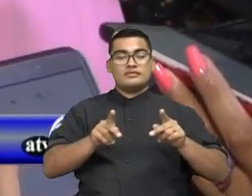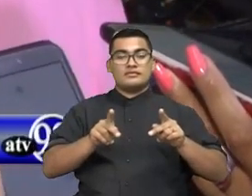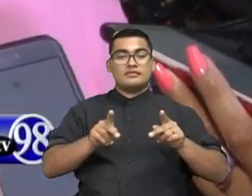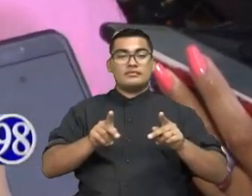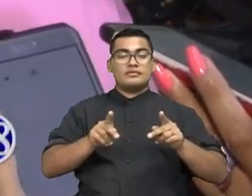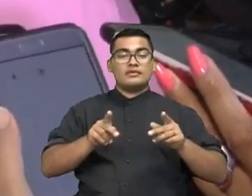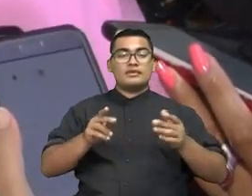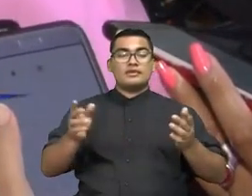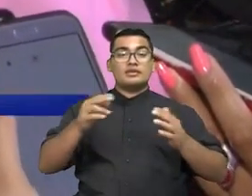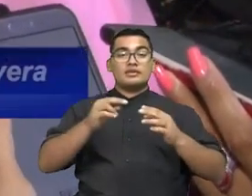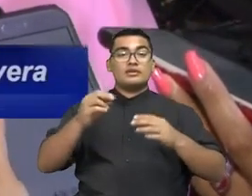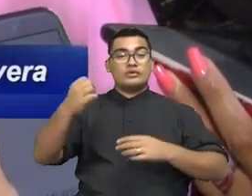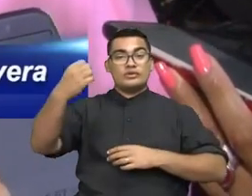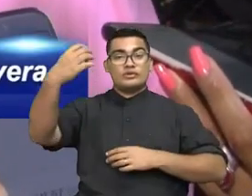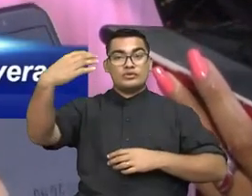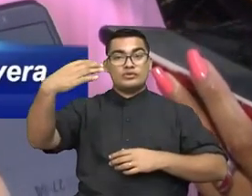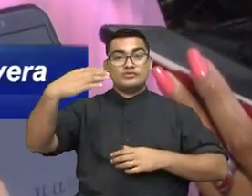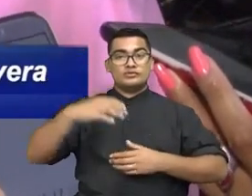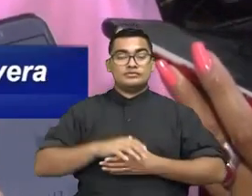servicio eléctrico.